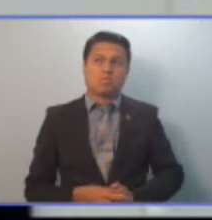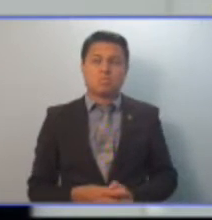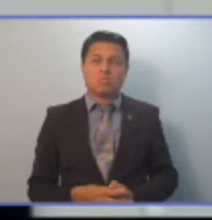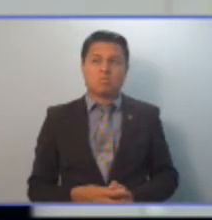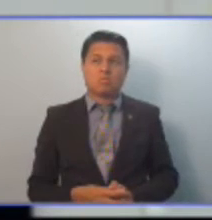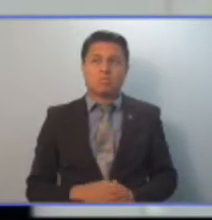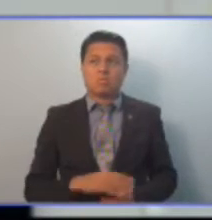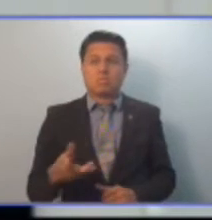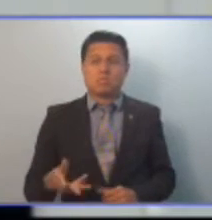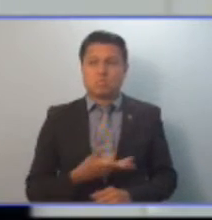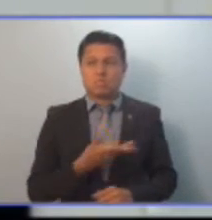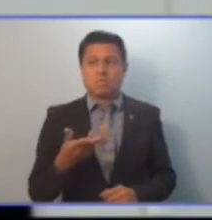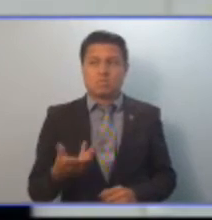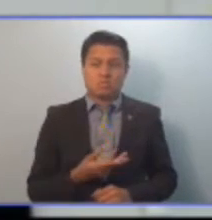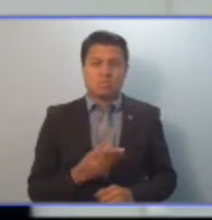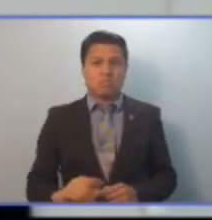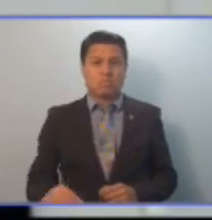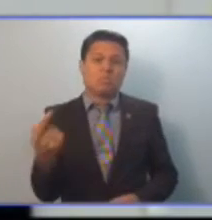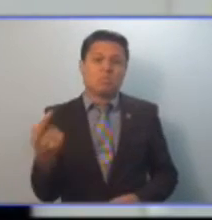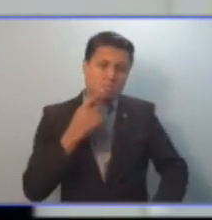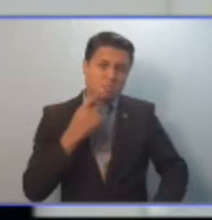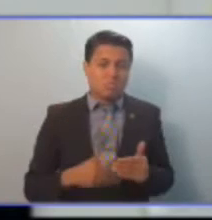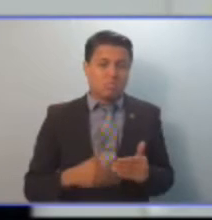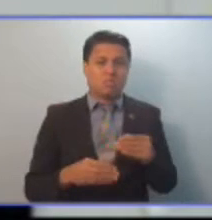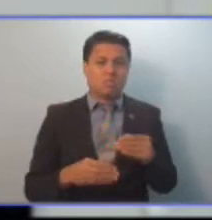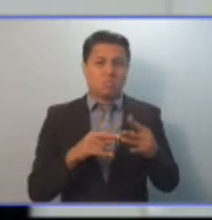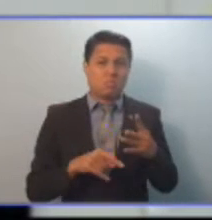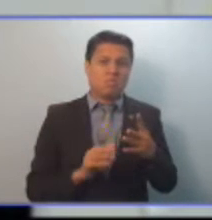la Corte, la Sala de lo Constitucional,